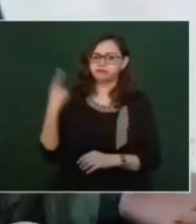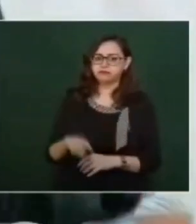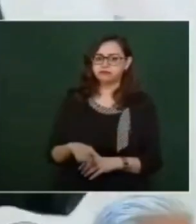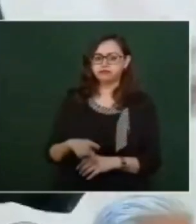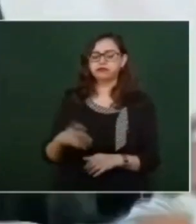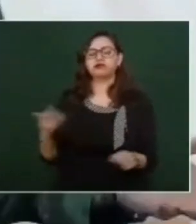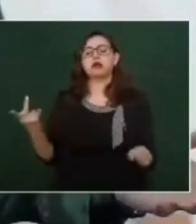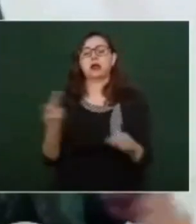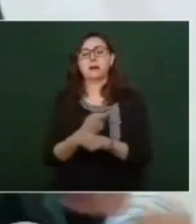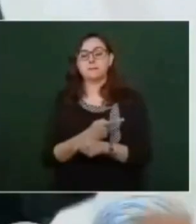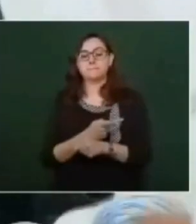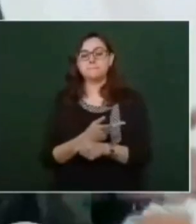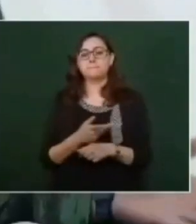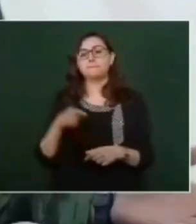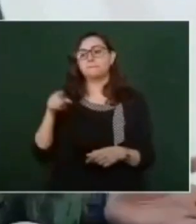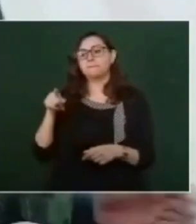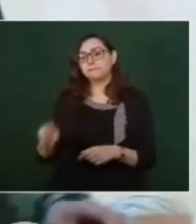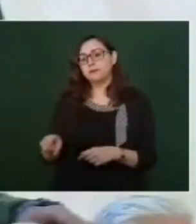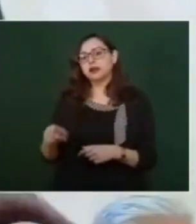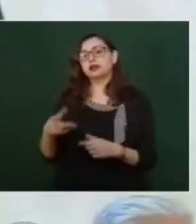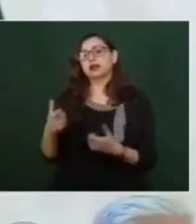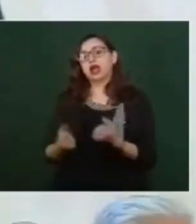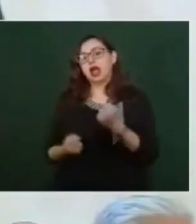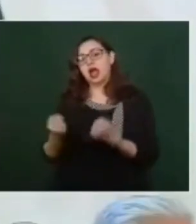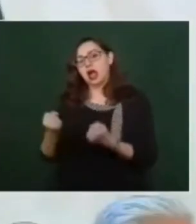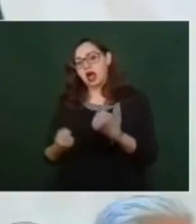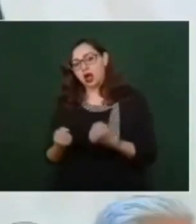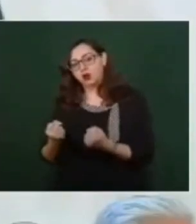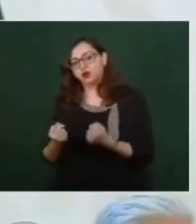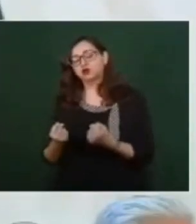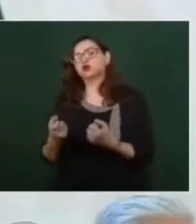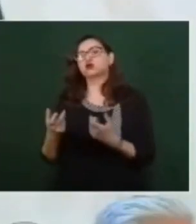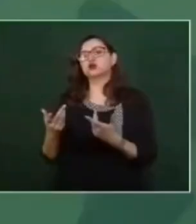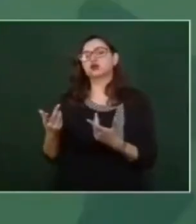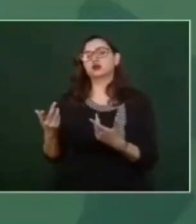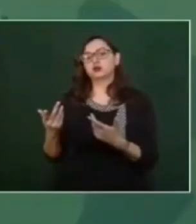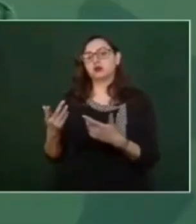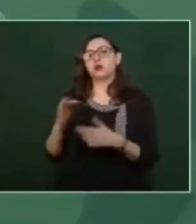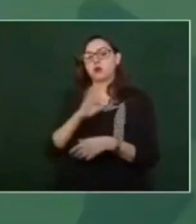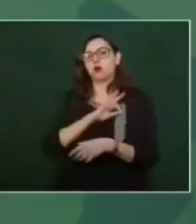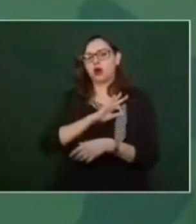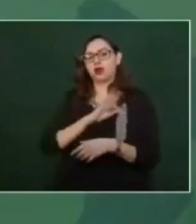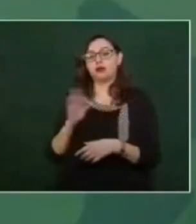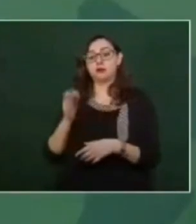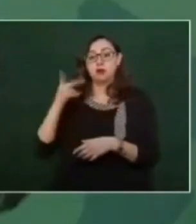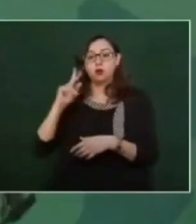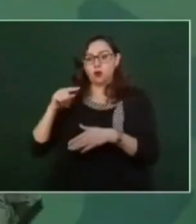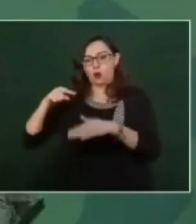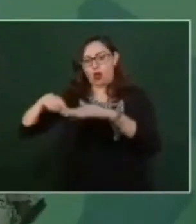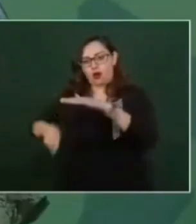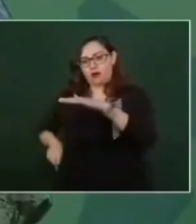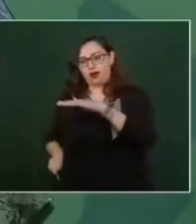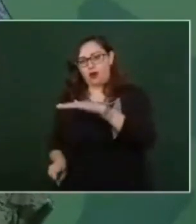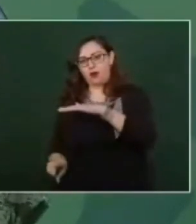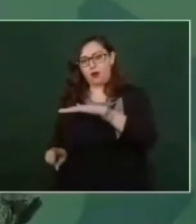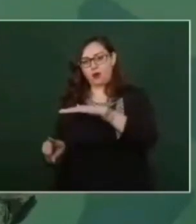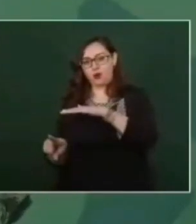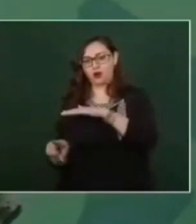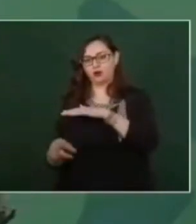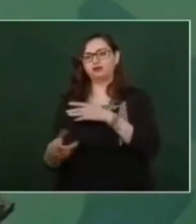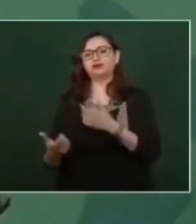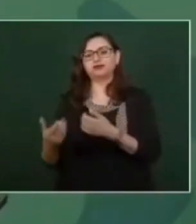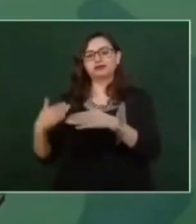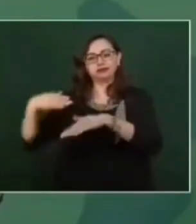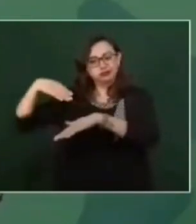de apoyo en plataforma y de rampa se trasladan por debajo de los grandes rodajes que tenemos para comunicar las pistas. El